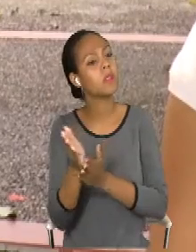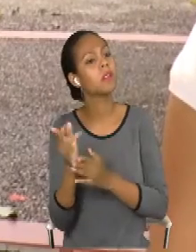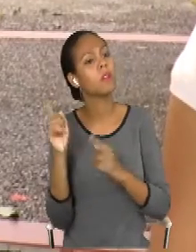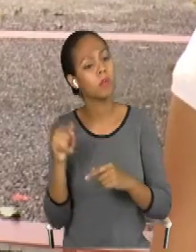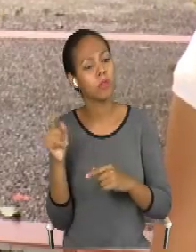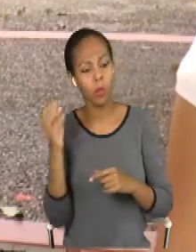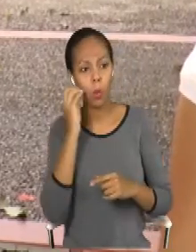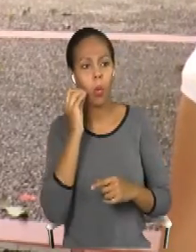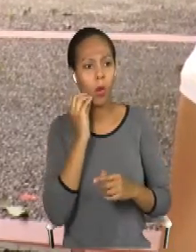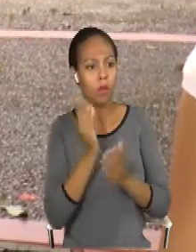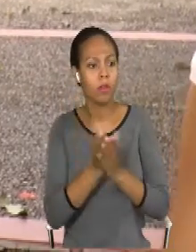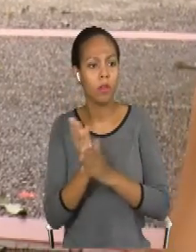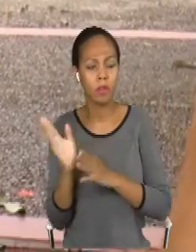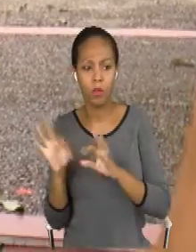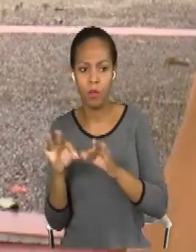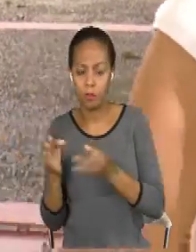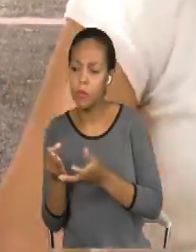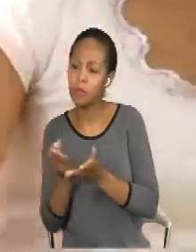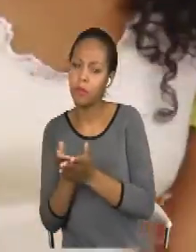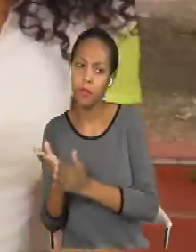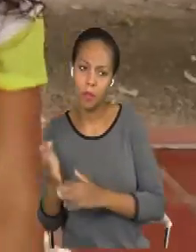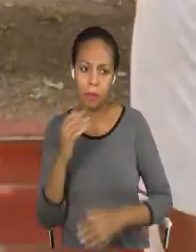hogares y con su familia.